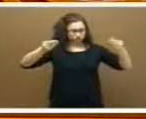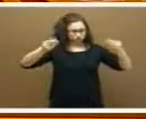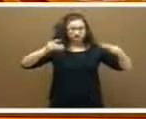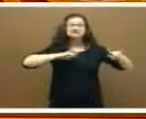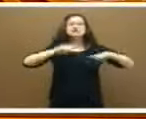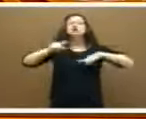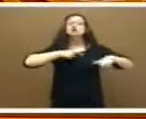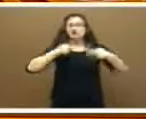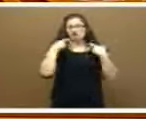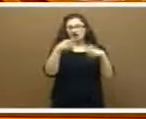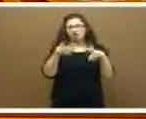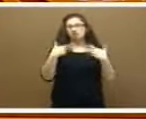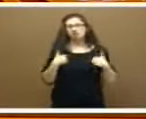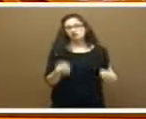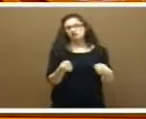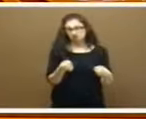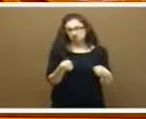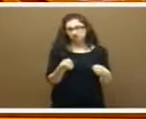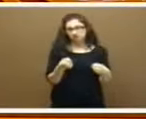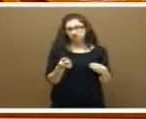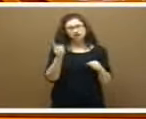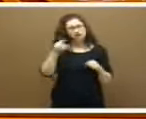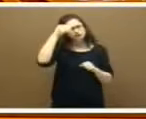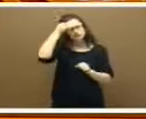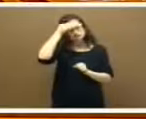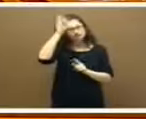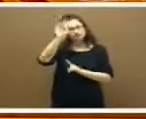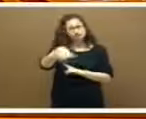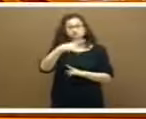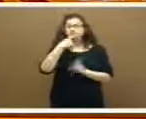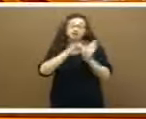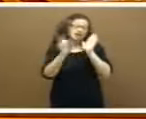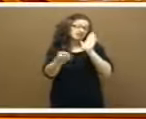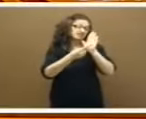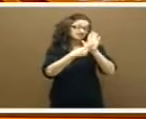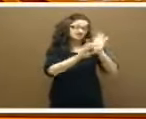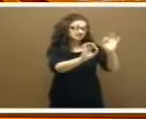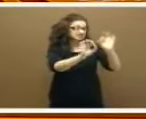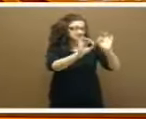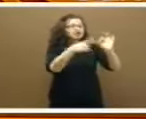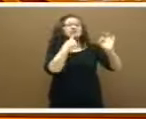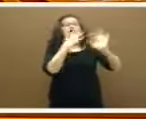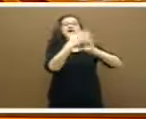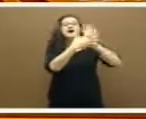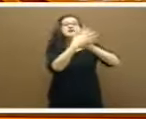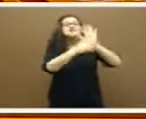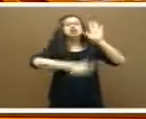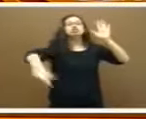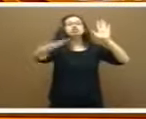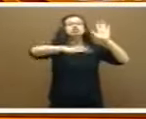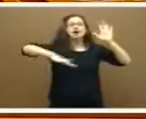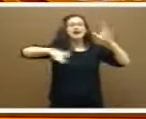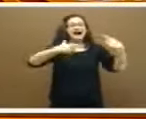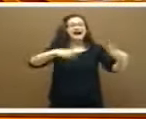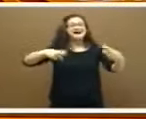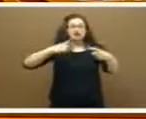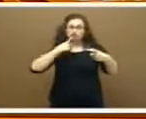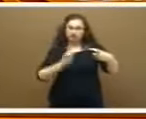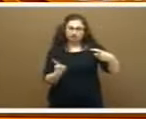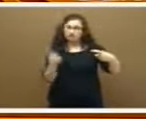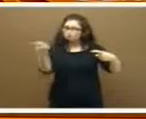el director del área de salud. Y luego creo que claro, la ley viene como viene y habla de zona y no habla de área. Y usted dice que hay